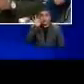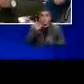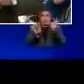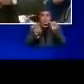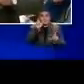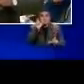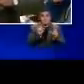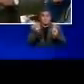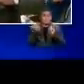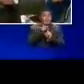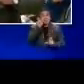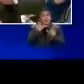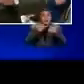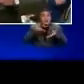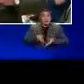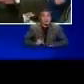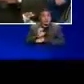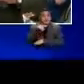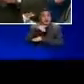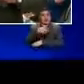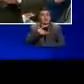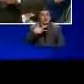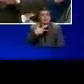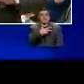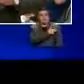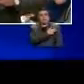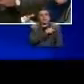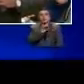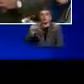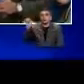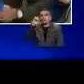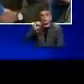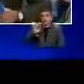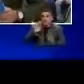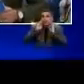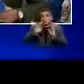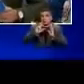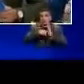ecuatorianos en recibir las dosis, con sus impresiones. Estén atentos.